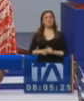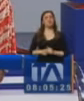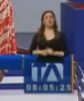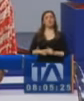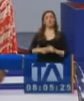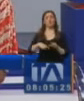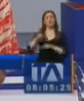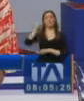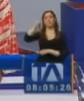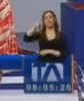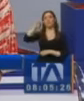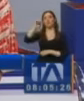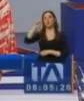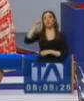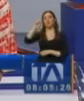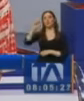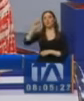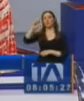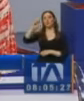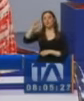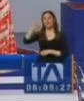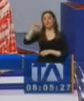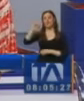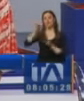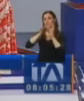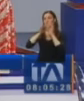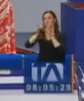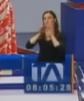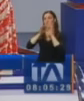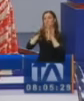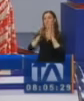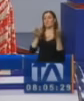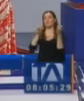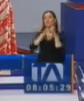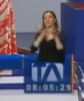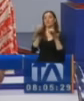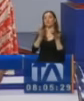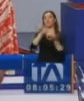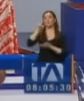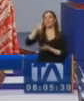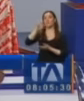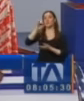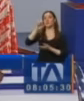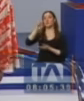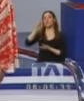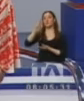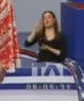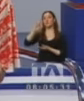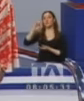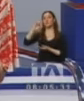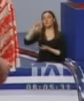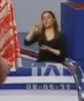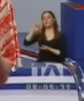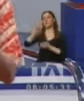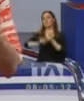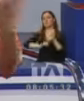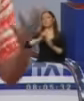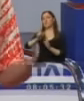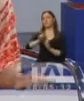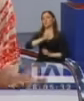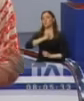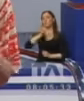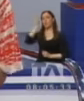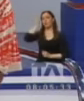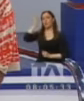es la Pizulí. Ahora nos vamos a enlazar con Helen Quiñones, quien está en el sector de la Pizulí con los moradores. Ellos tienen pues su